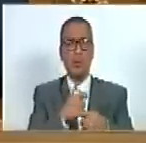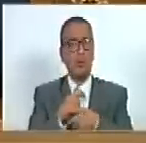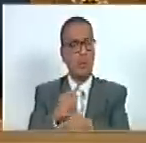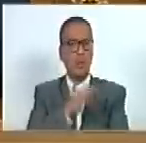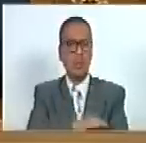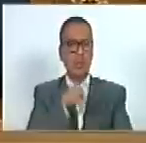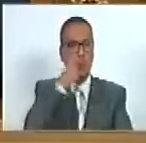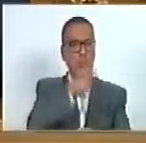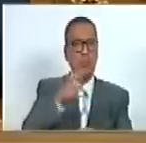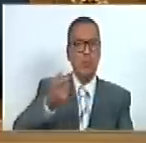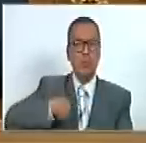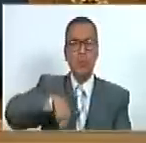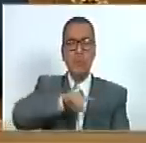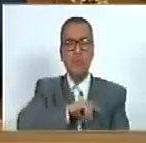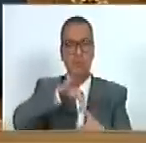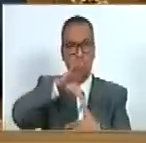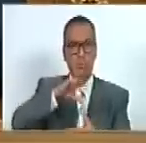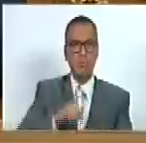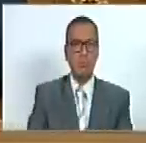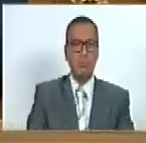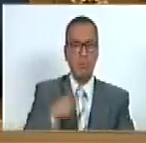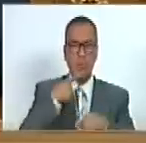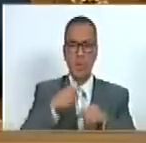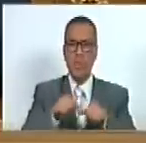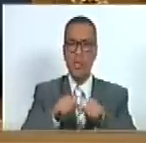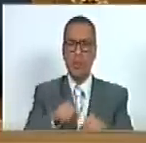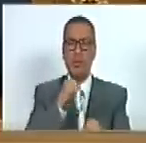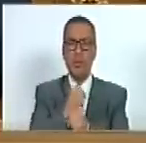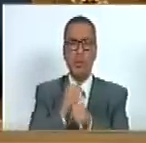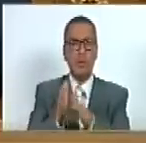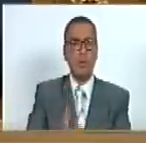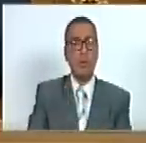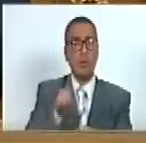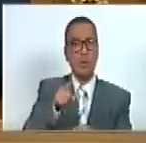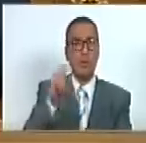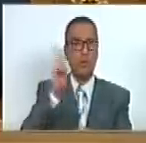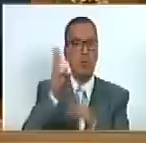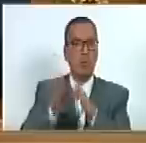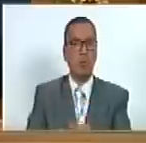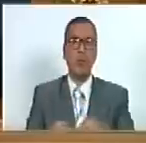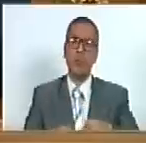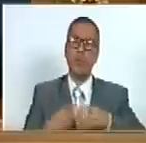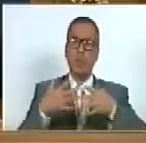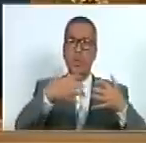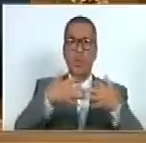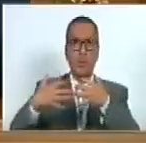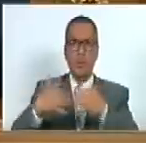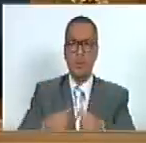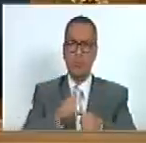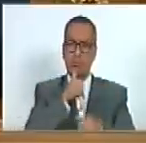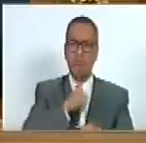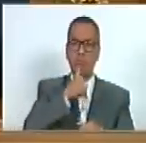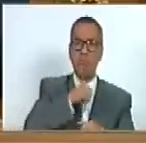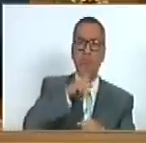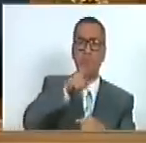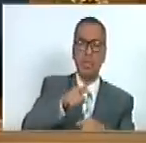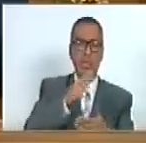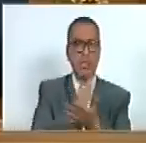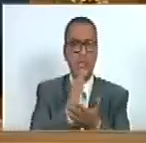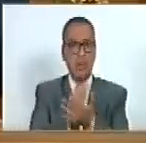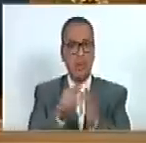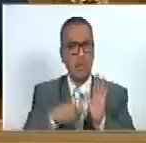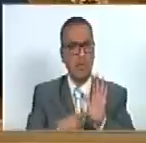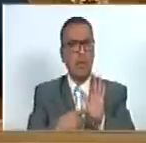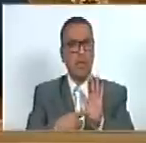para los pueblos de nuestra América, manteniendo la clase obrera venezolana un espíritu de lucha y resistencia permanente frente a